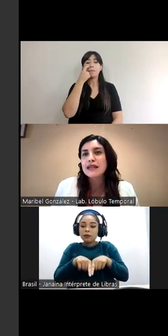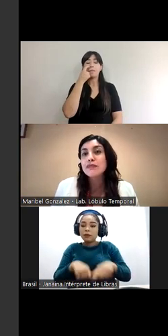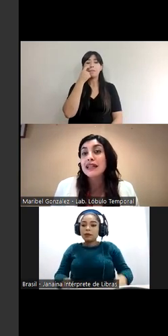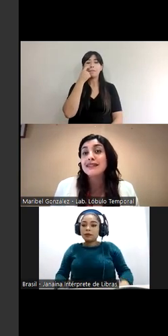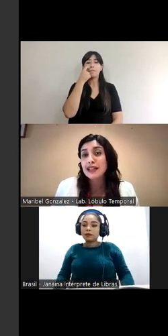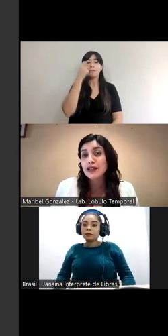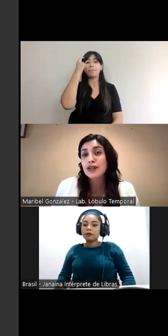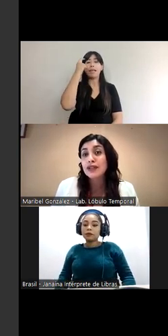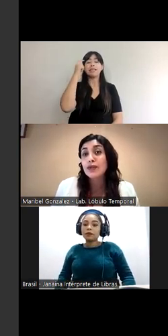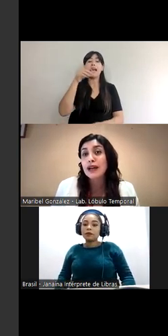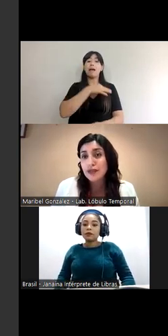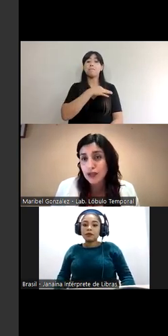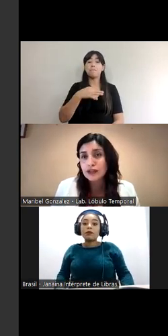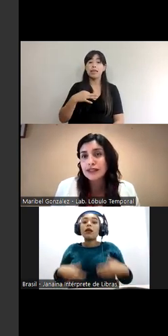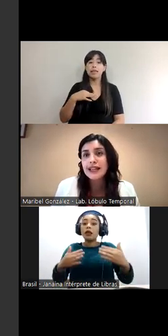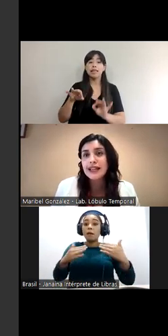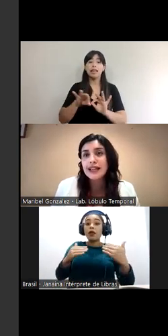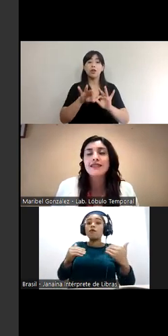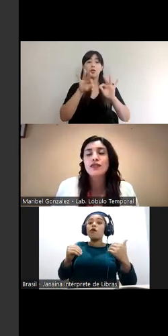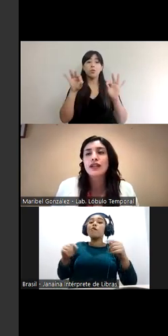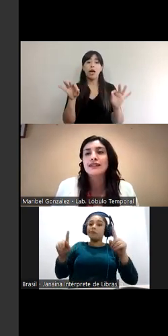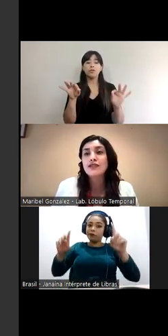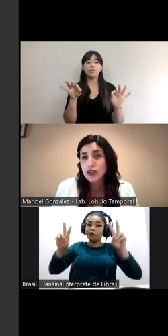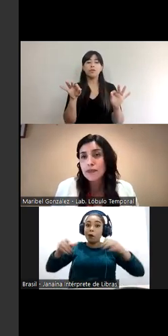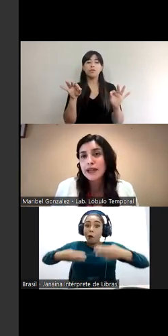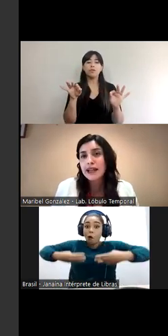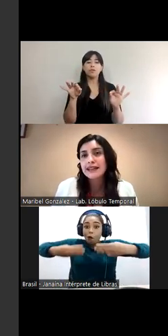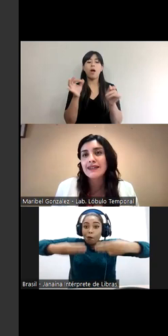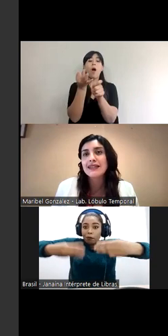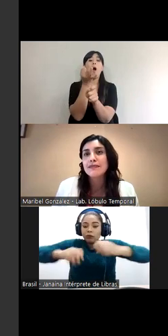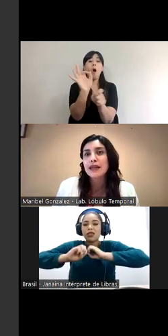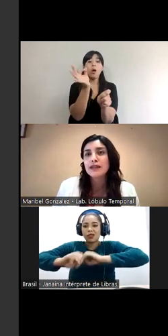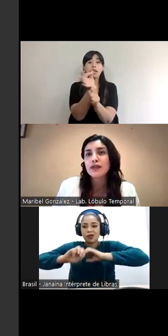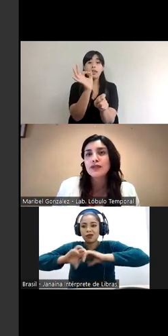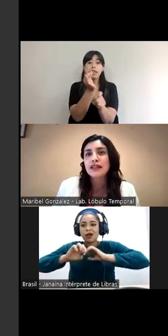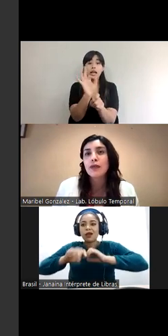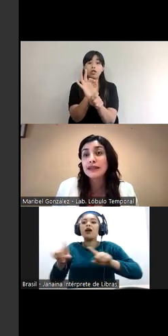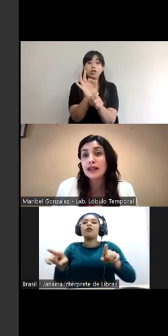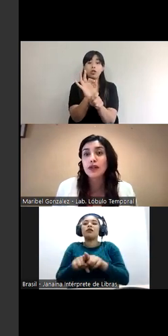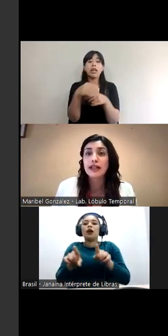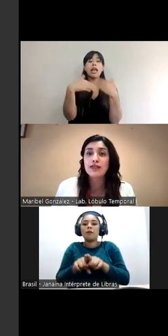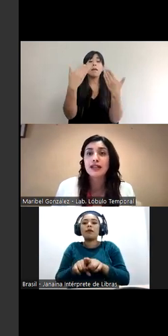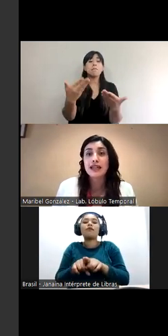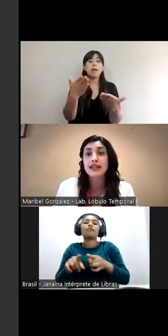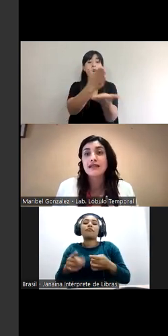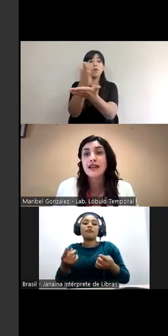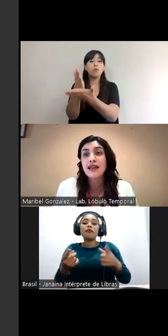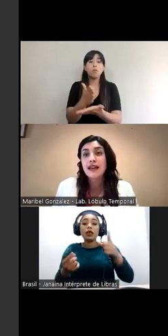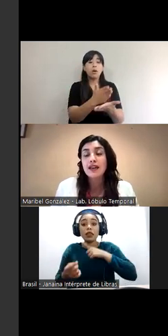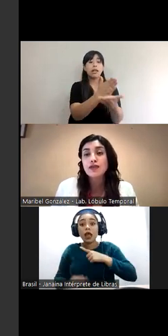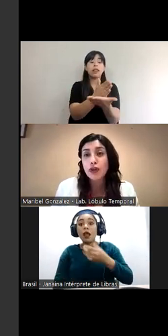que el mismo Ministerio de Educación, las orientaciones para establecimientos que cuenten con niños y